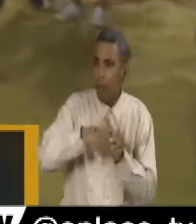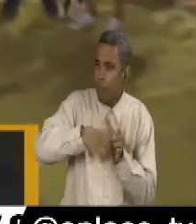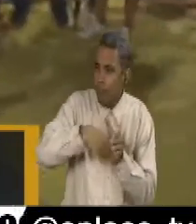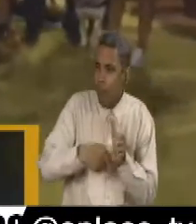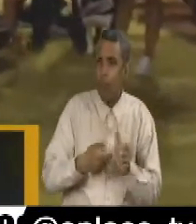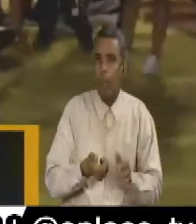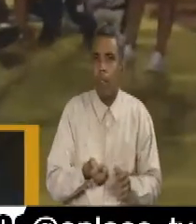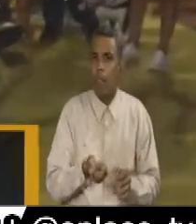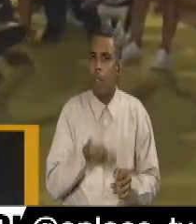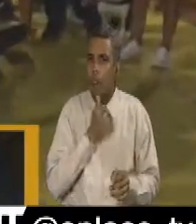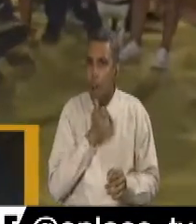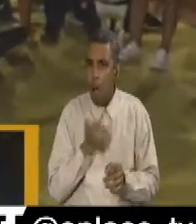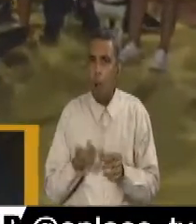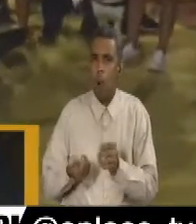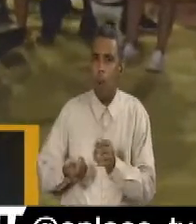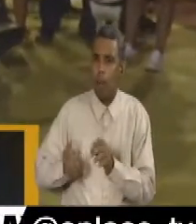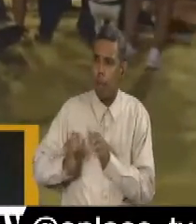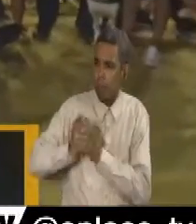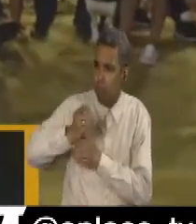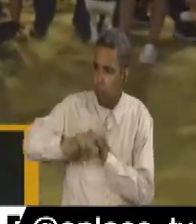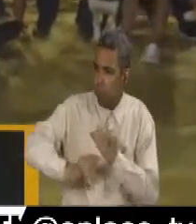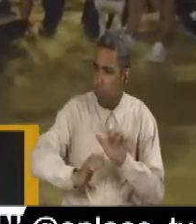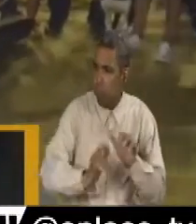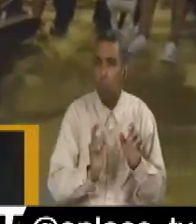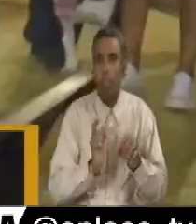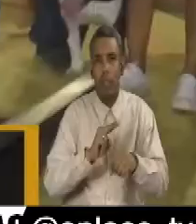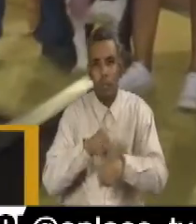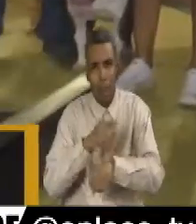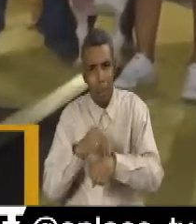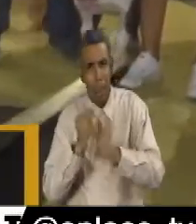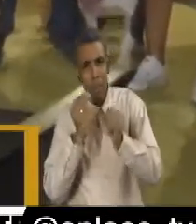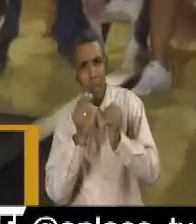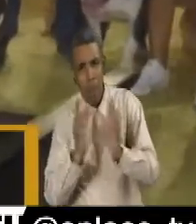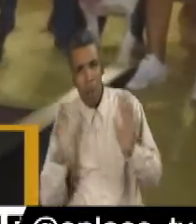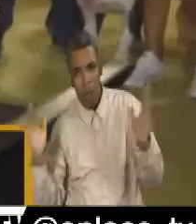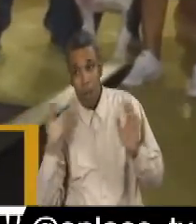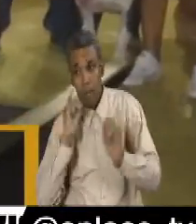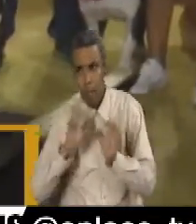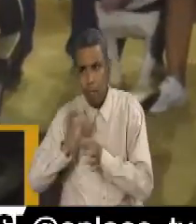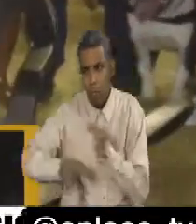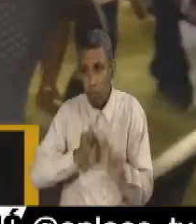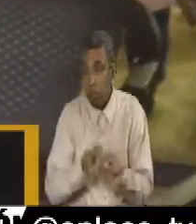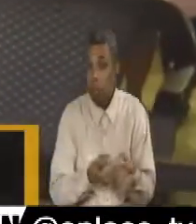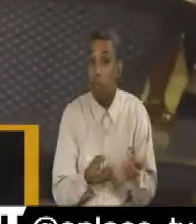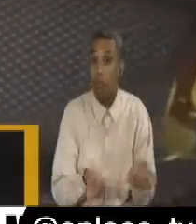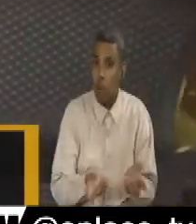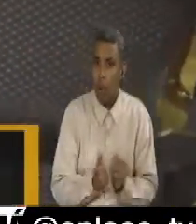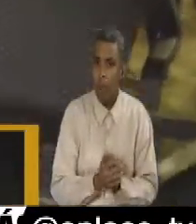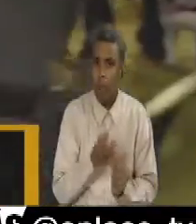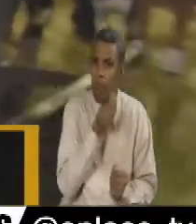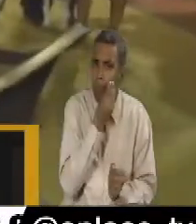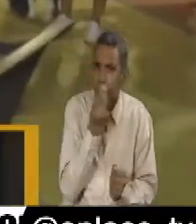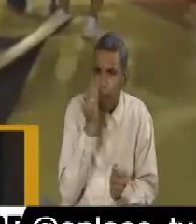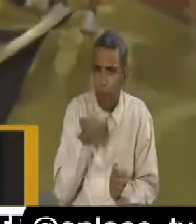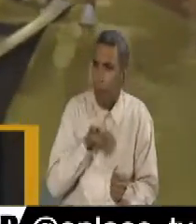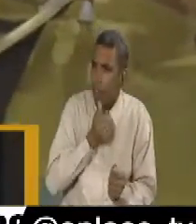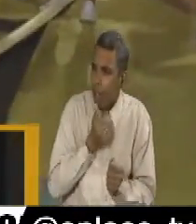sólidos, de la protección del medio ambiente, de los recursos naturales, donde a los niños se les llegan campañas importantes sobre cultura del